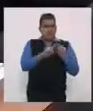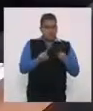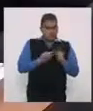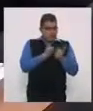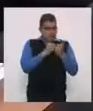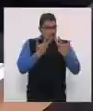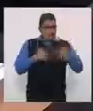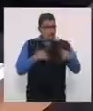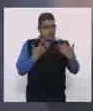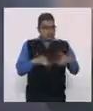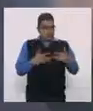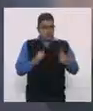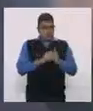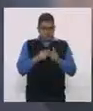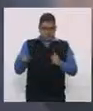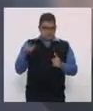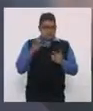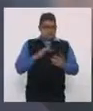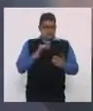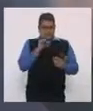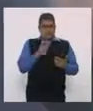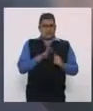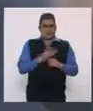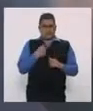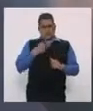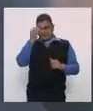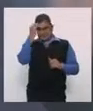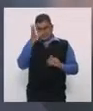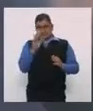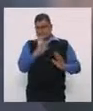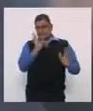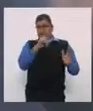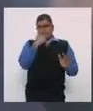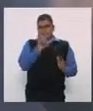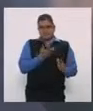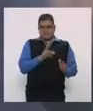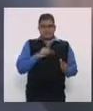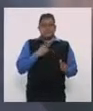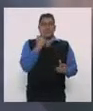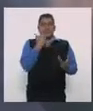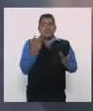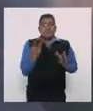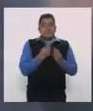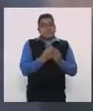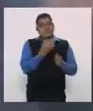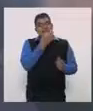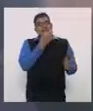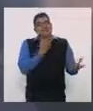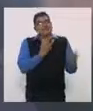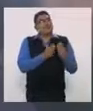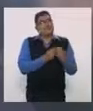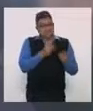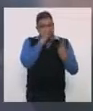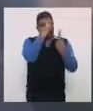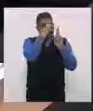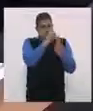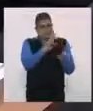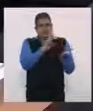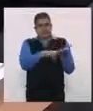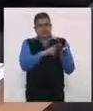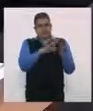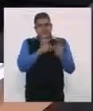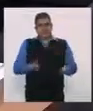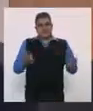tiene un final y no tiene por qué tenerlo, porque no quieres olvidar al ser querido, Claro. pero lo quieres celebrar, lo quieres honrar. Ahí